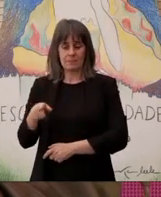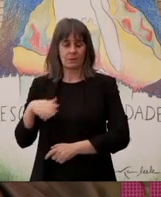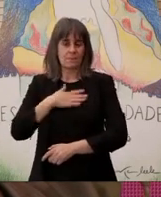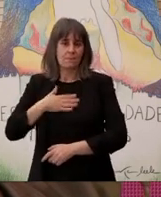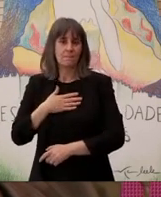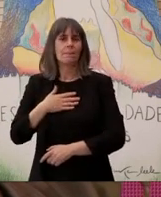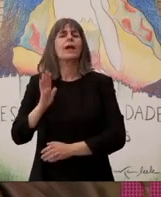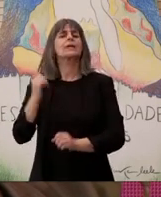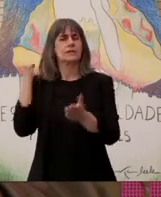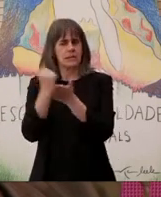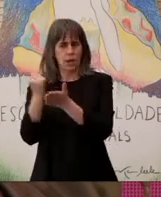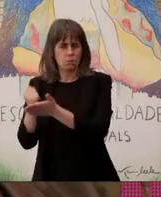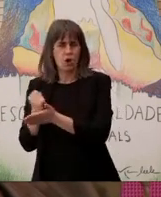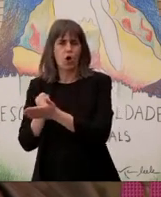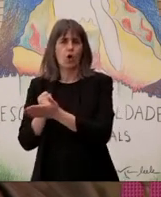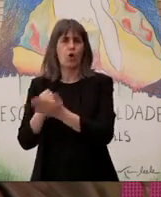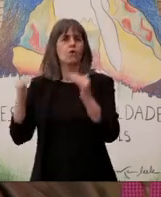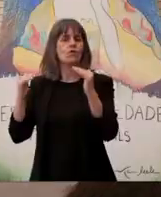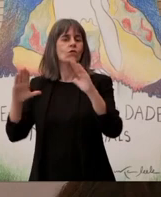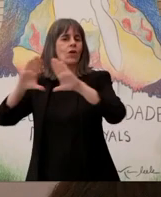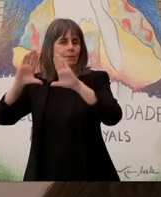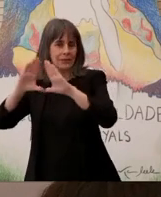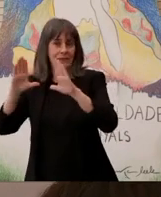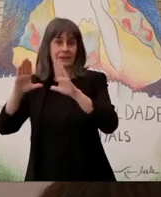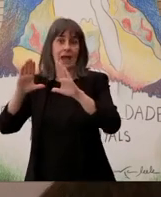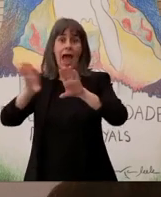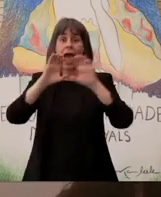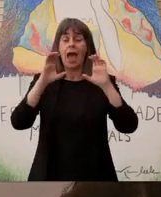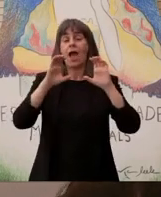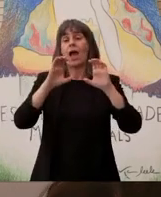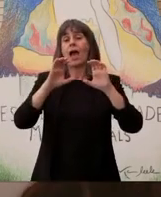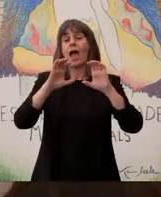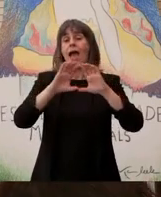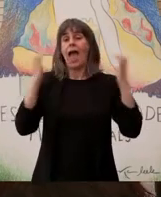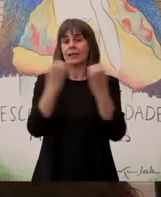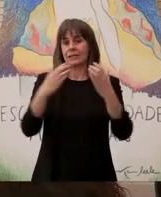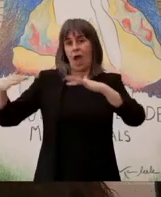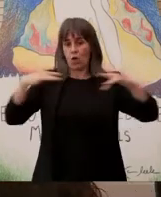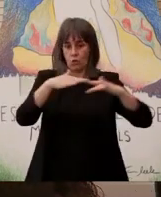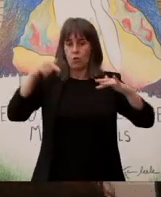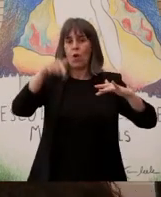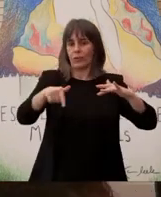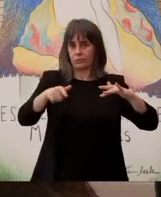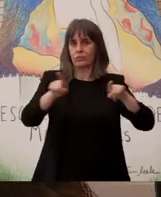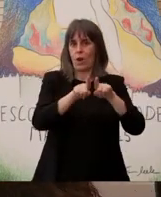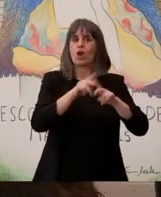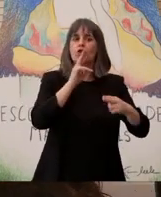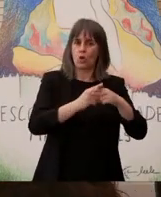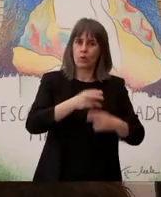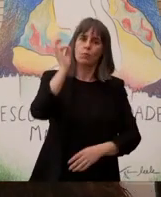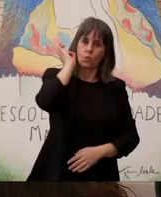feminista con un nuevo estadio de fútbol que tenga un nombre de muller de futbolista de ver boquete un aeropuerto que conseguimos cambiar